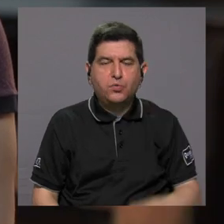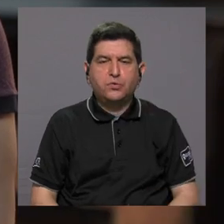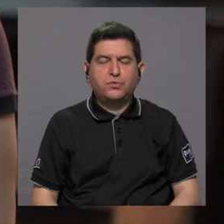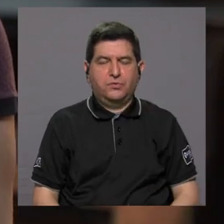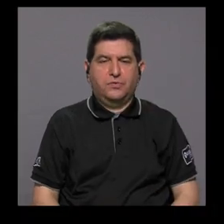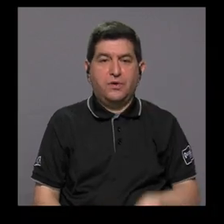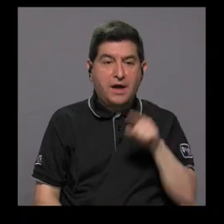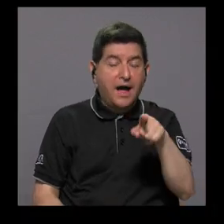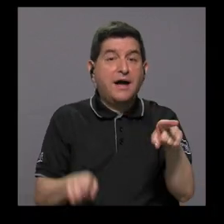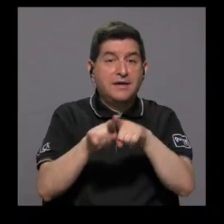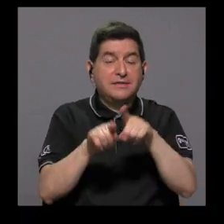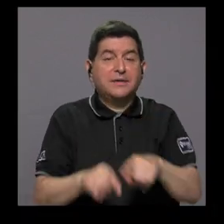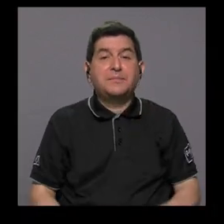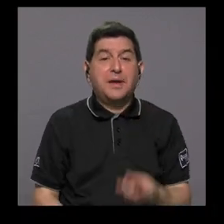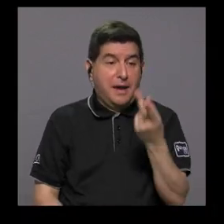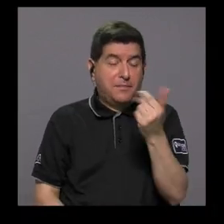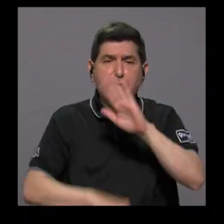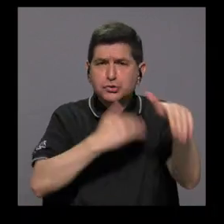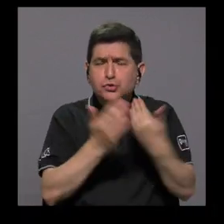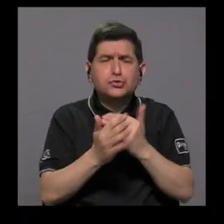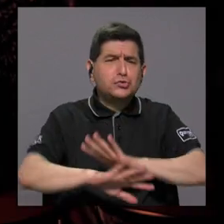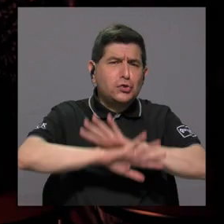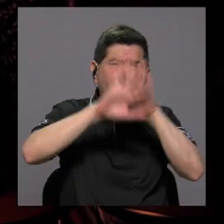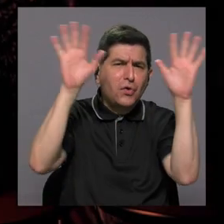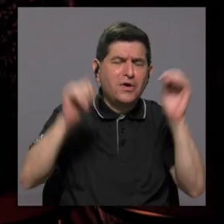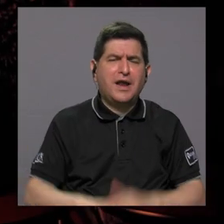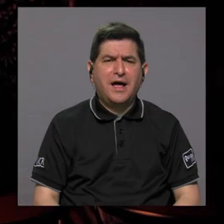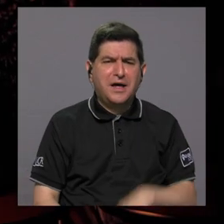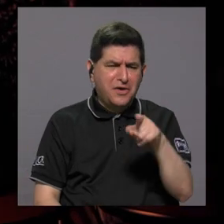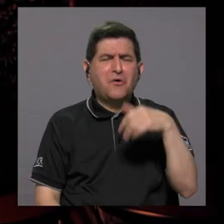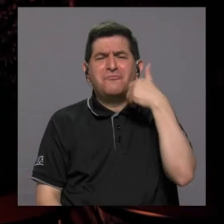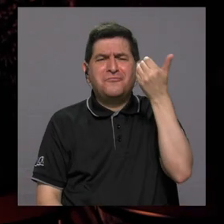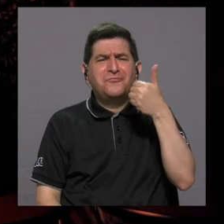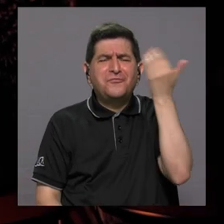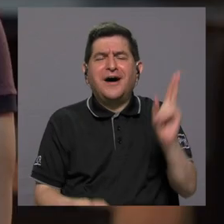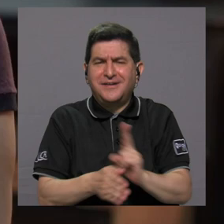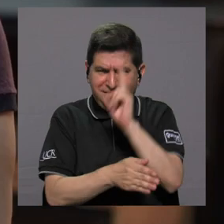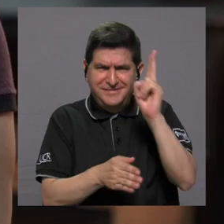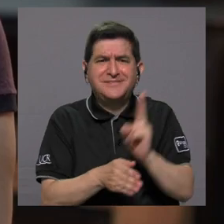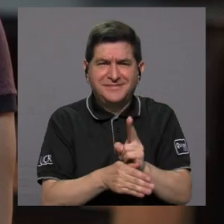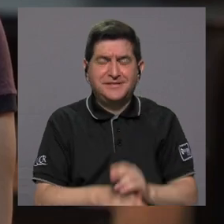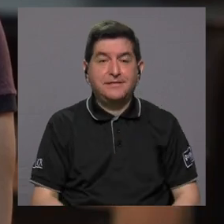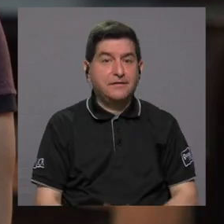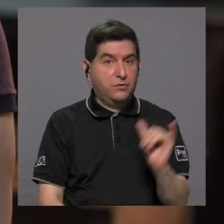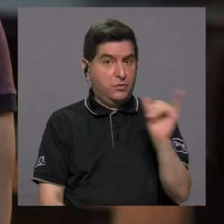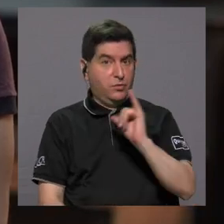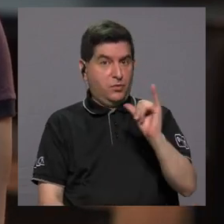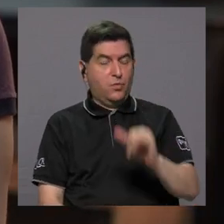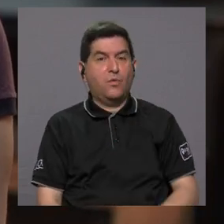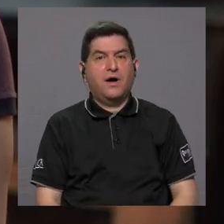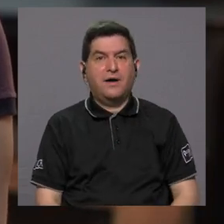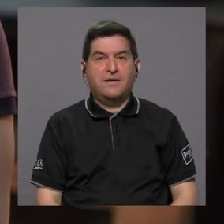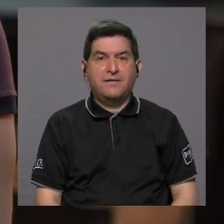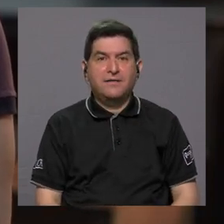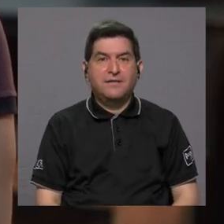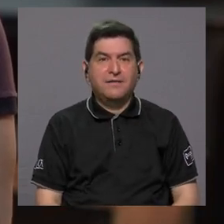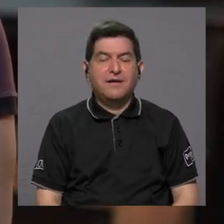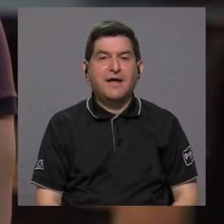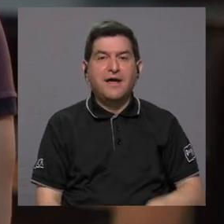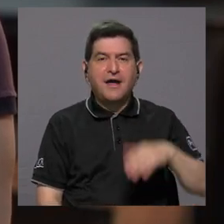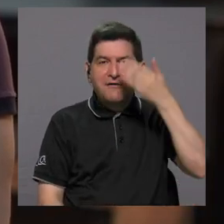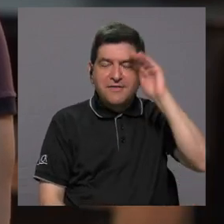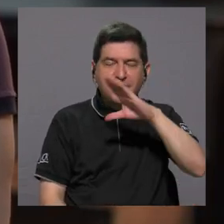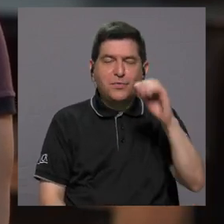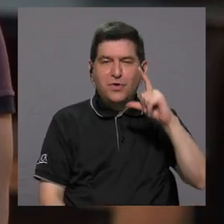Y ahí vienen los precios, todo queda muy clarito, es como muy intuitivo, es muy fácil de usar. Y también en las páginas de Facebook y